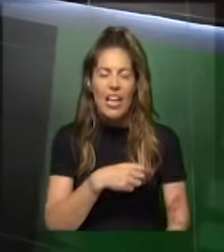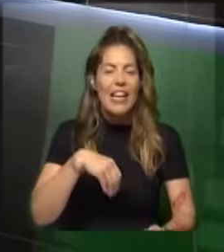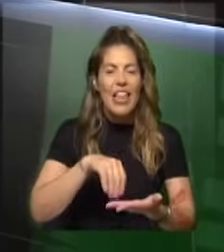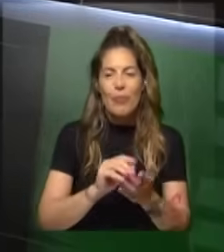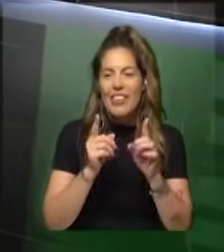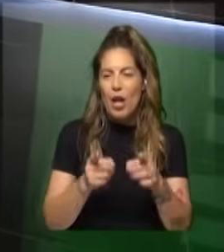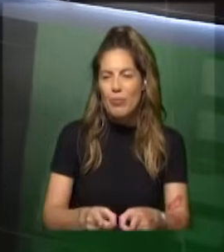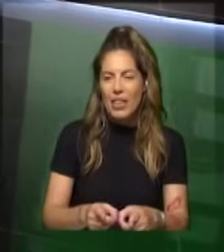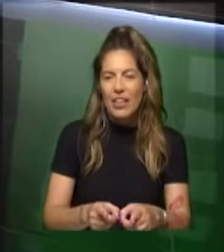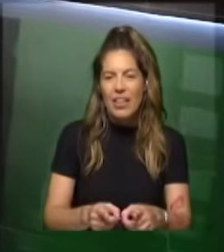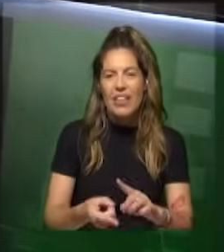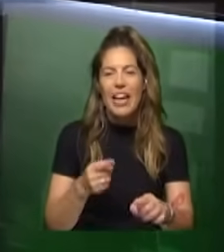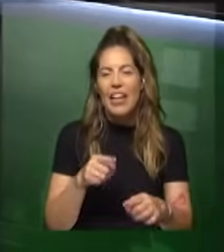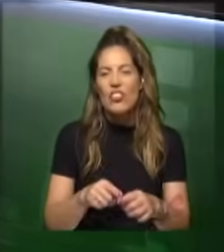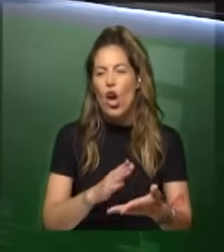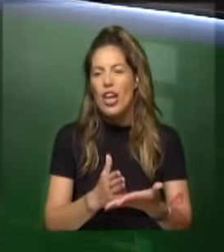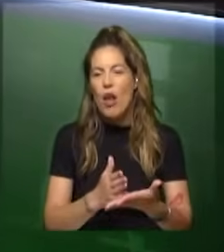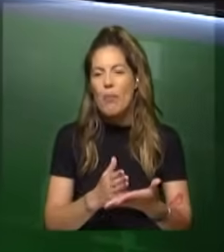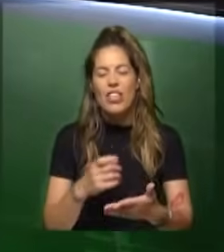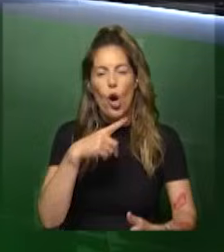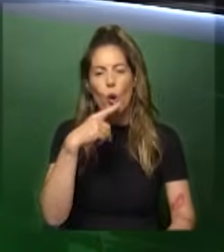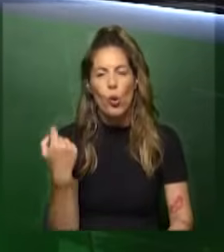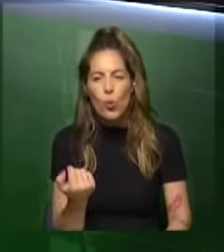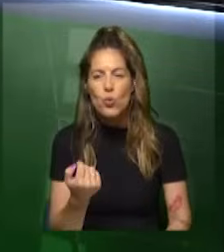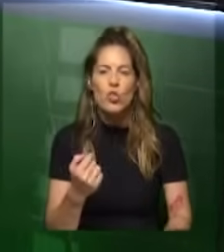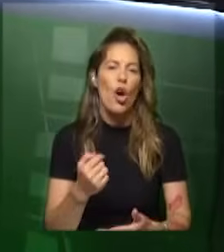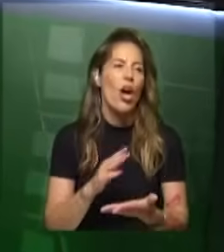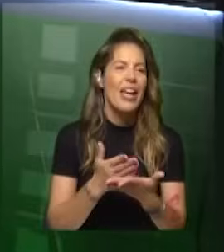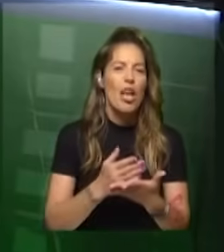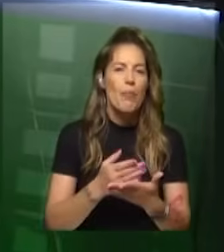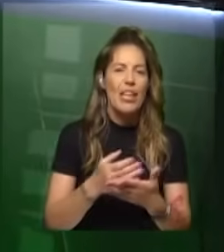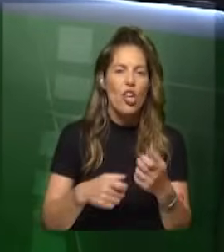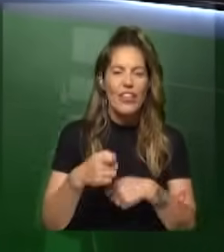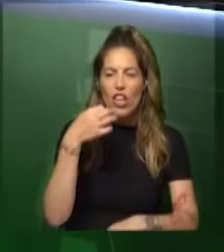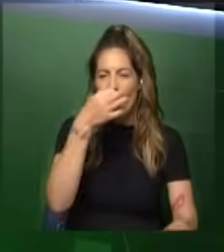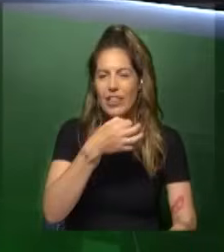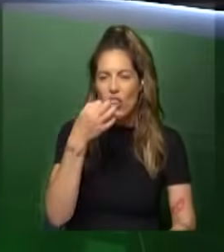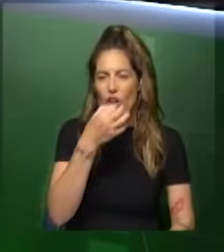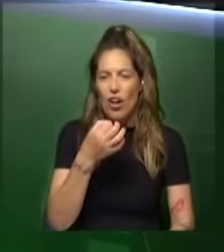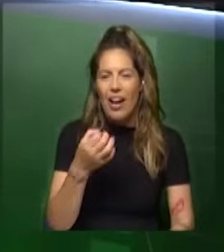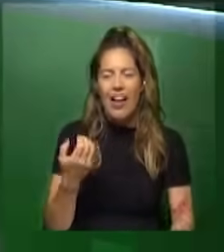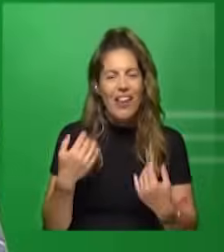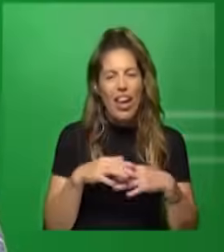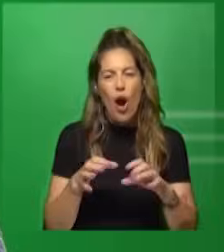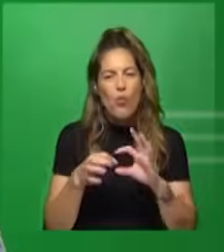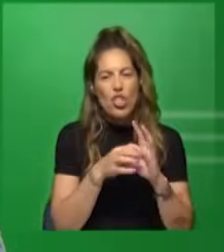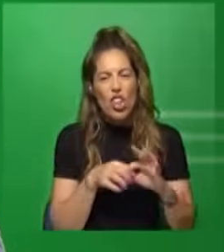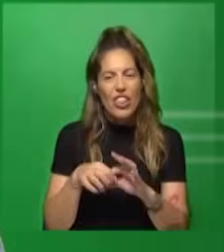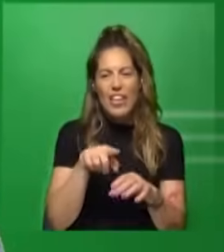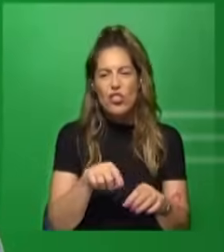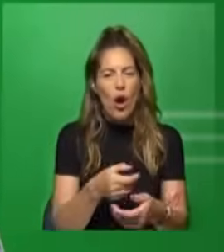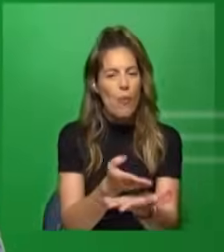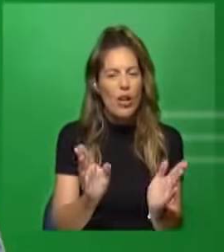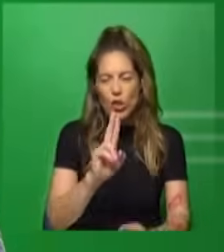ver, en fin, con en el medio aparecen los rusos, en el medio aparece el narcotráfico. O sea, la conjunción de esas cosas ha puesto a